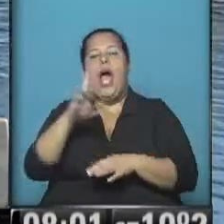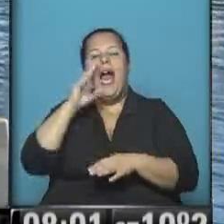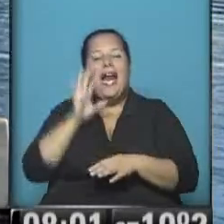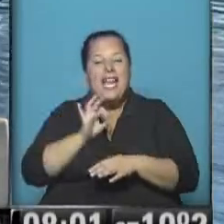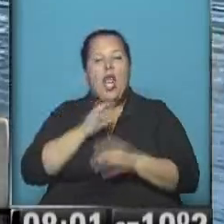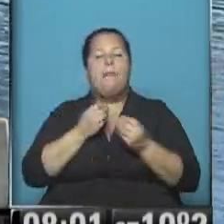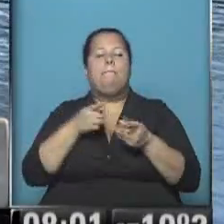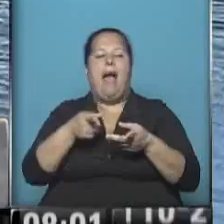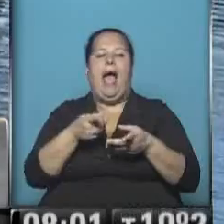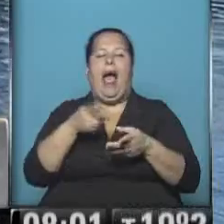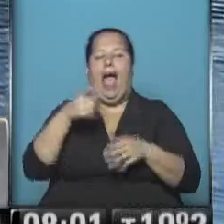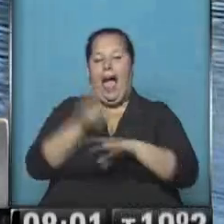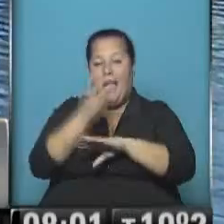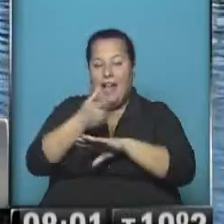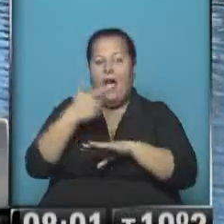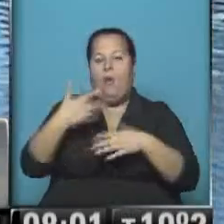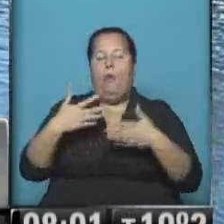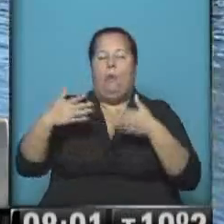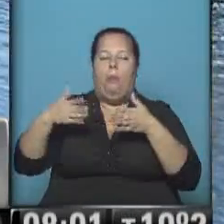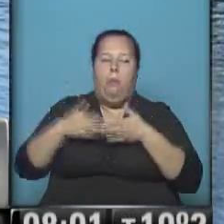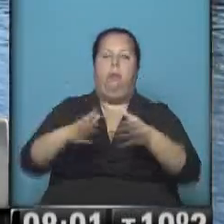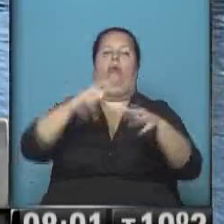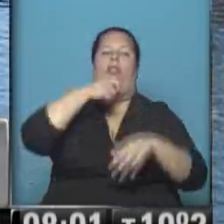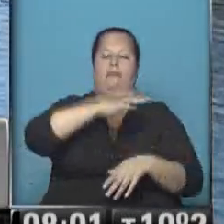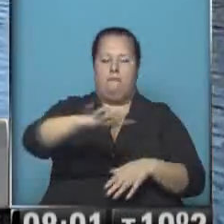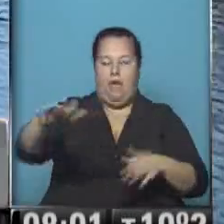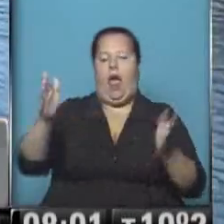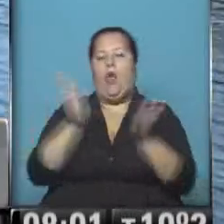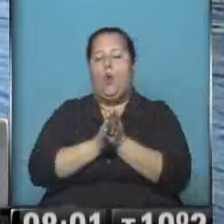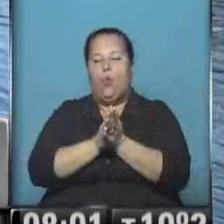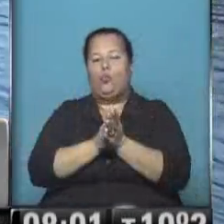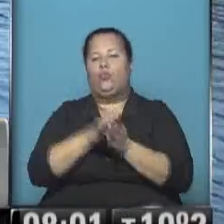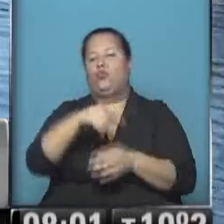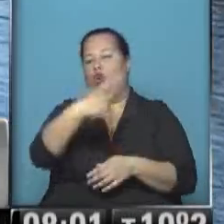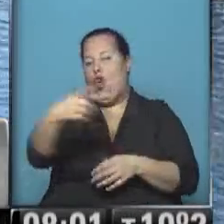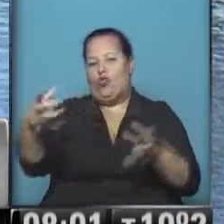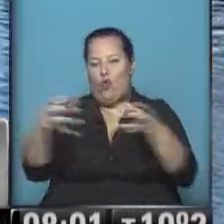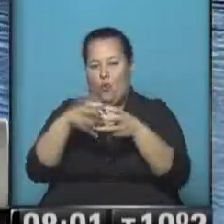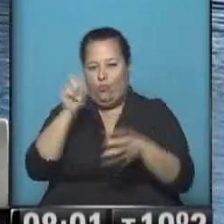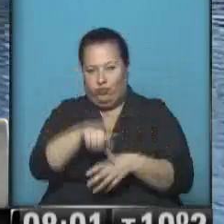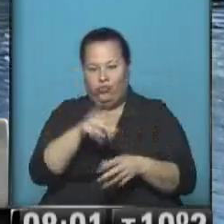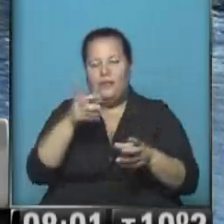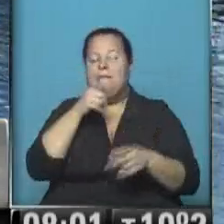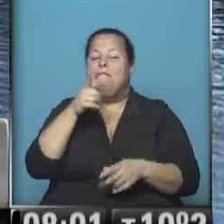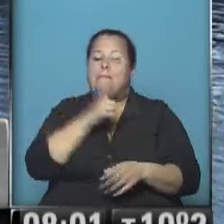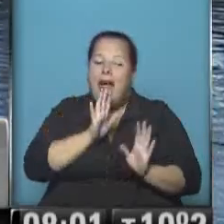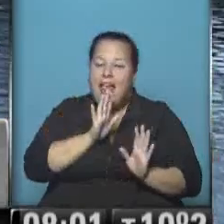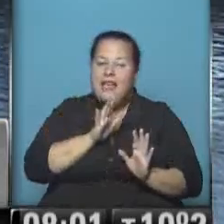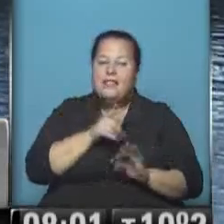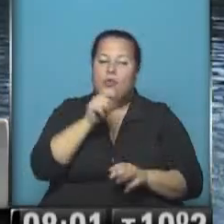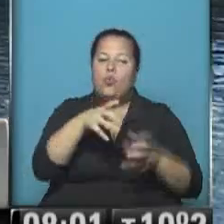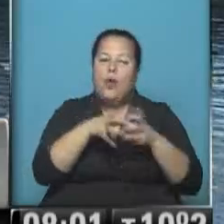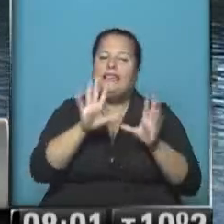que puedas finalmente darle destino junto con el resto del grupo con el que presuponen que